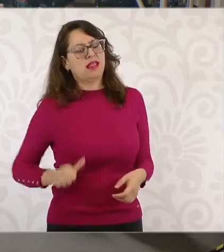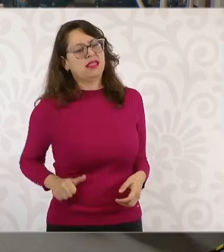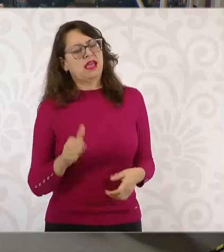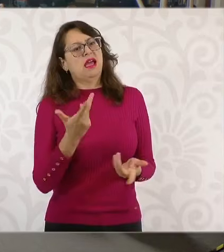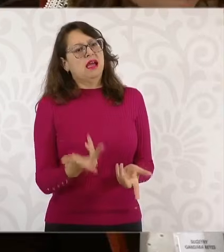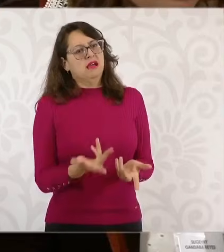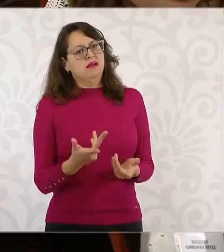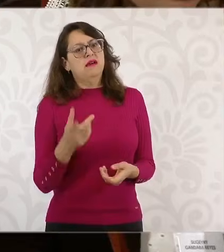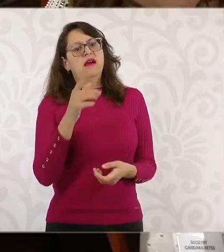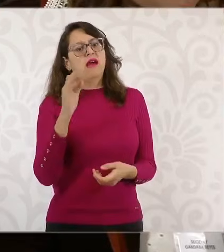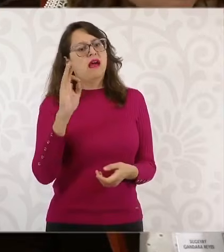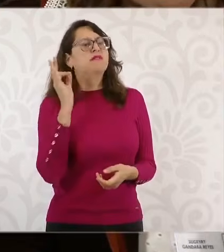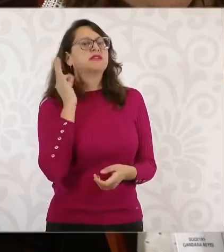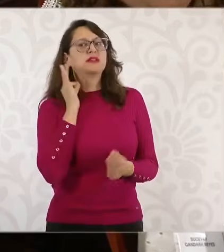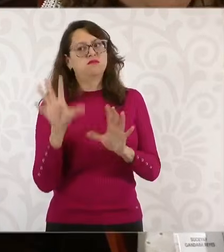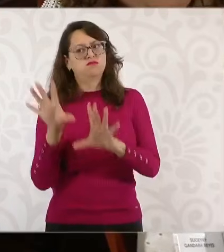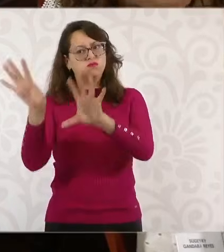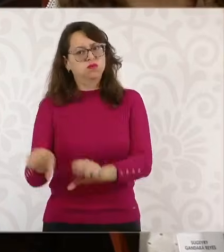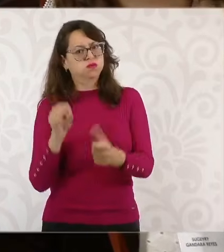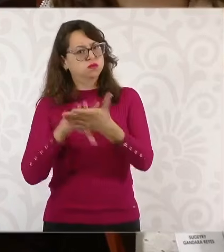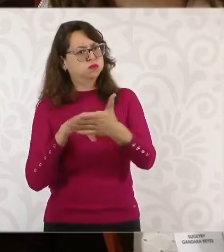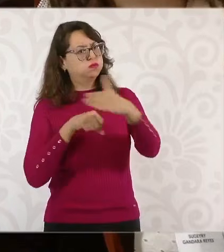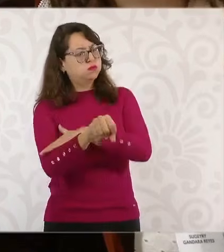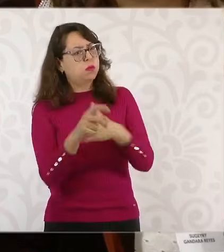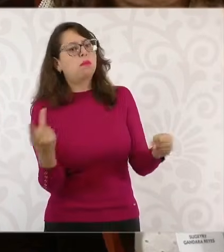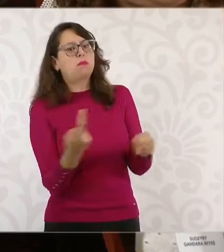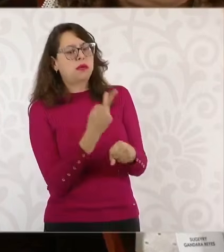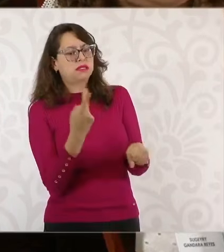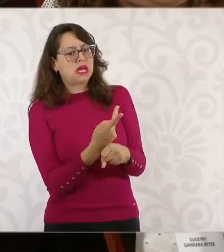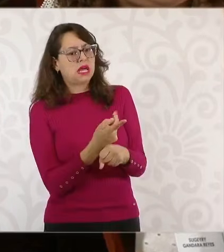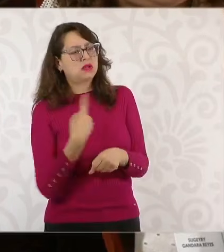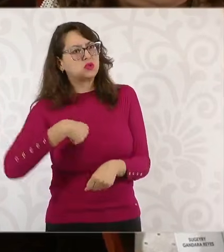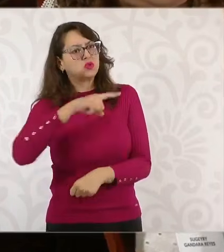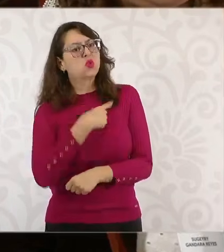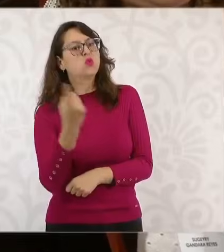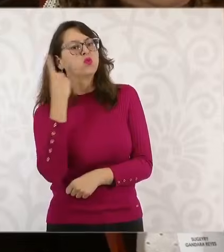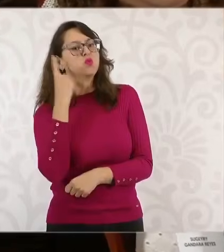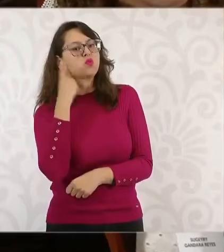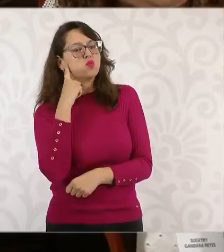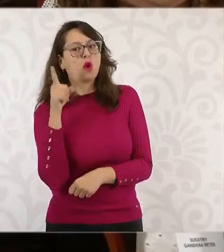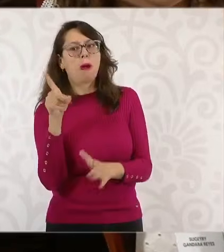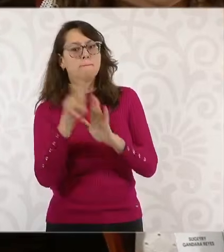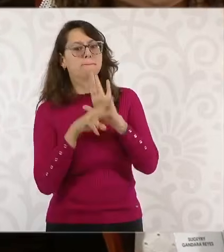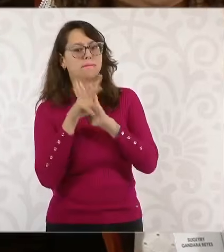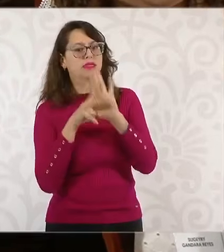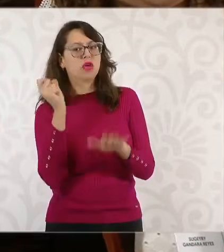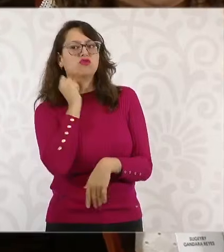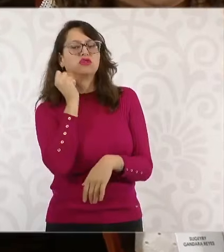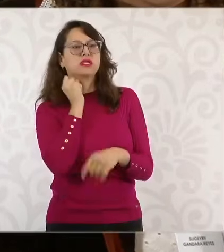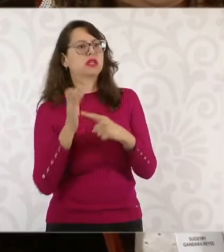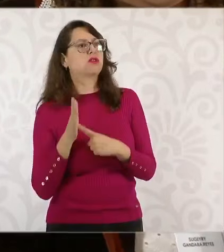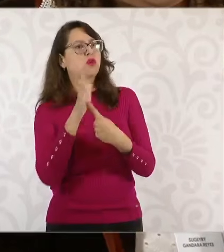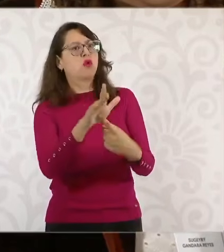Fue detenida por la Fiscalía General de la República. A saber si tiene algo de información al respecto de ello. Lo único que sabemos hasta ahora es por un video publicado por el senador de ese estado,